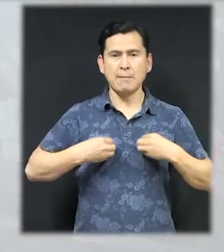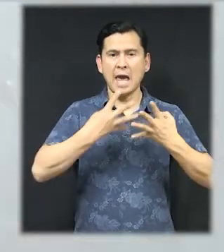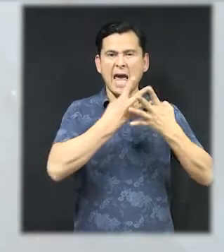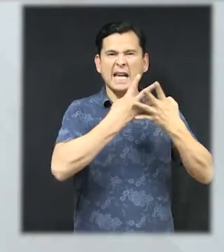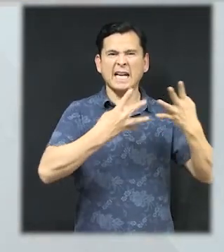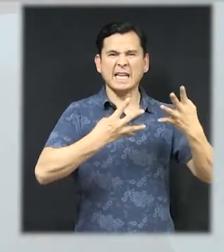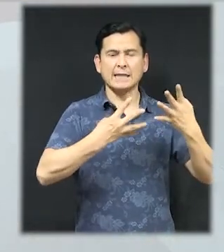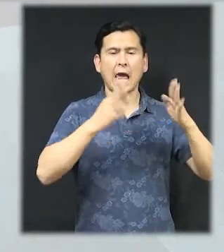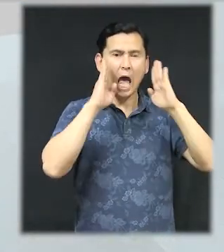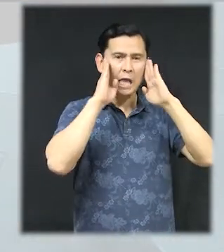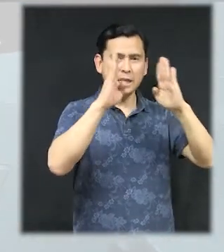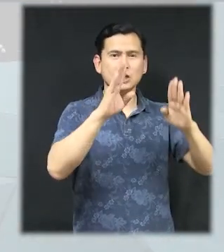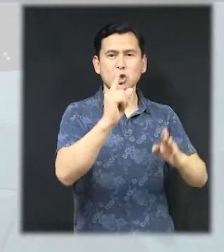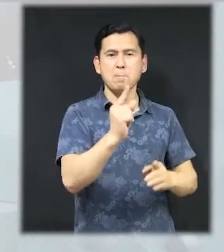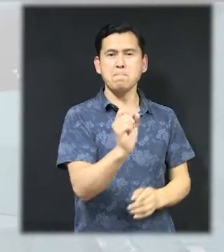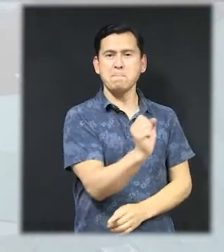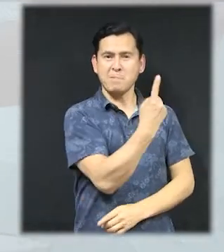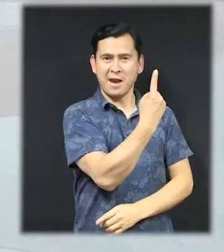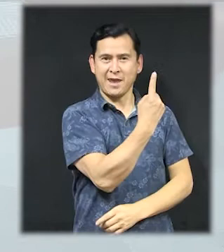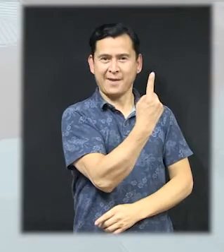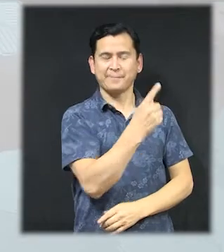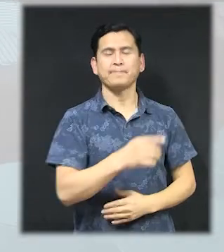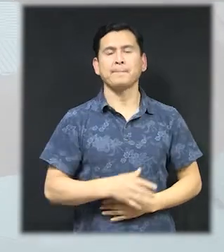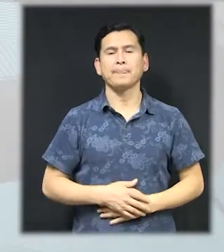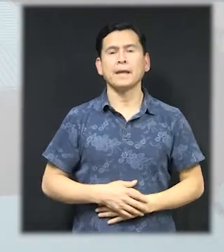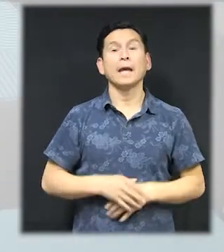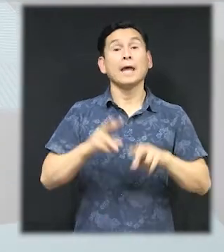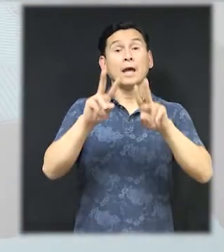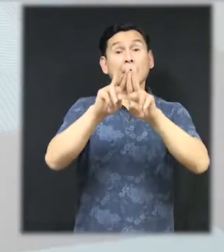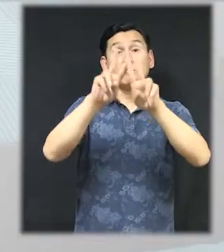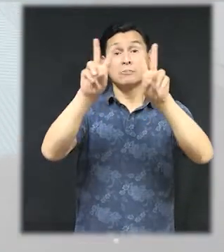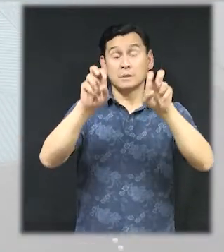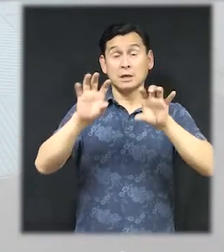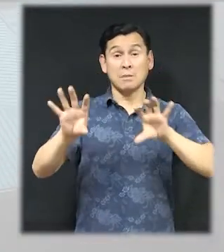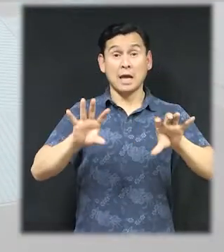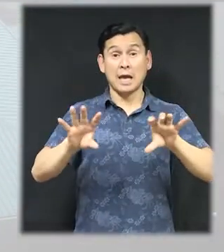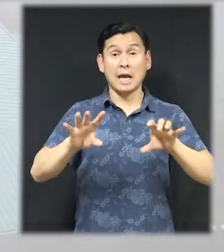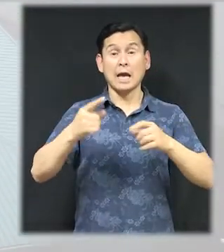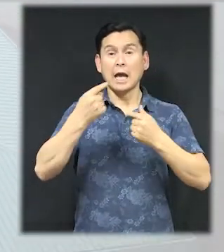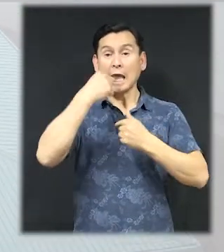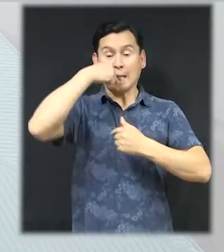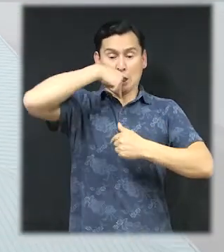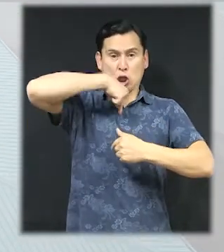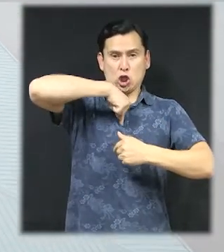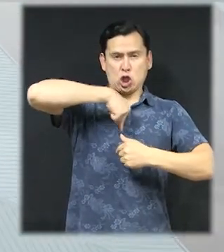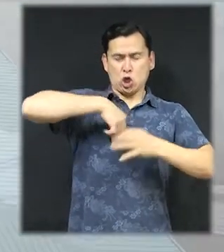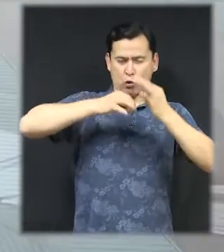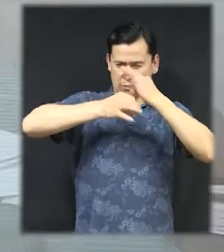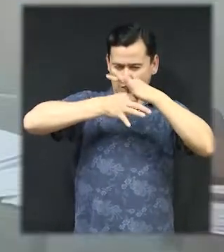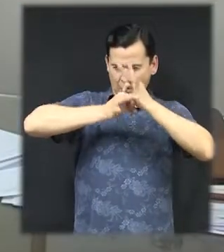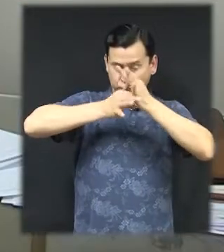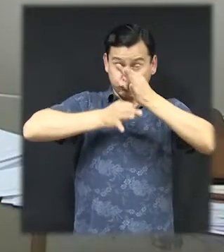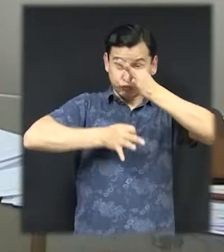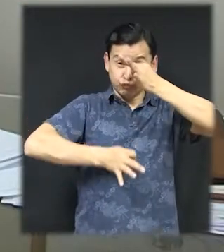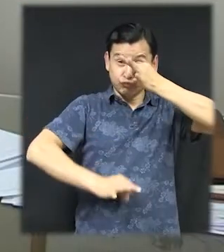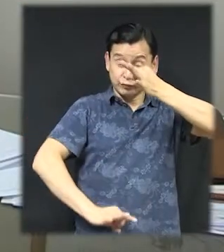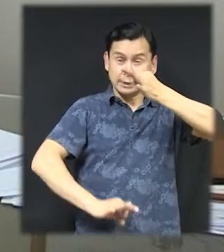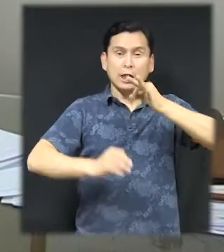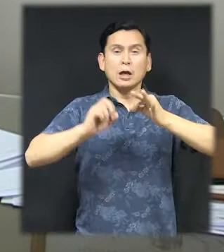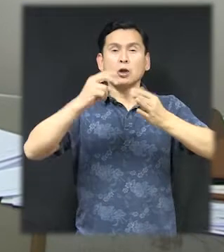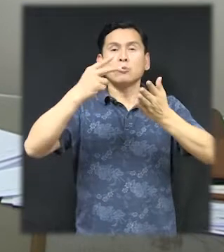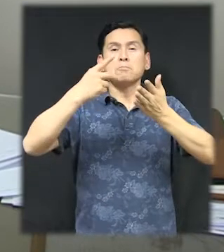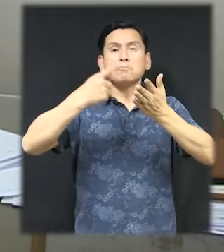227.120 exámenes a la red de atención primaria. También en materia de endoscopía se